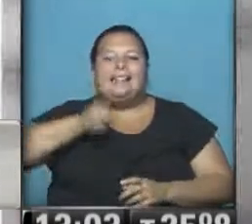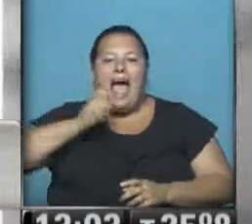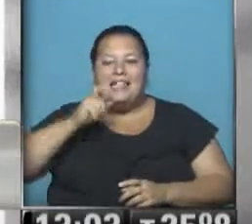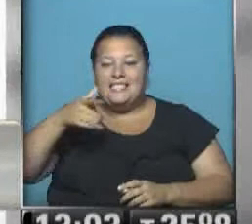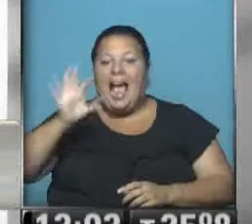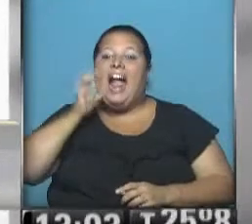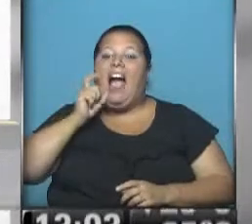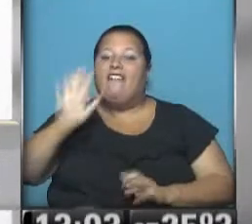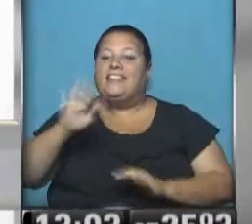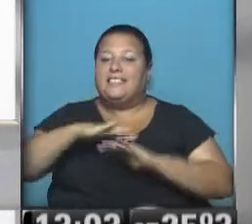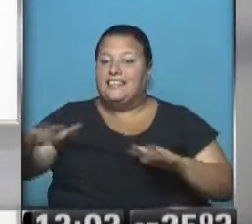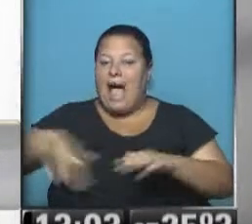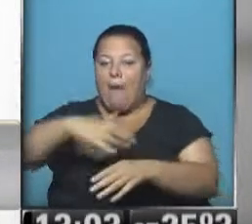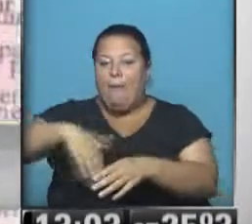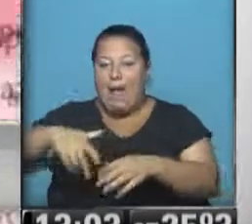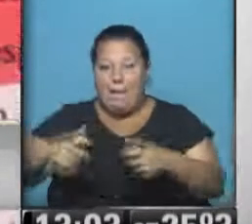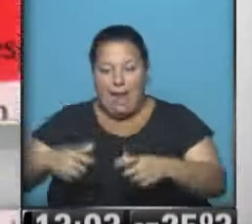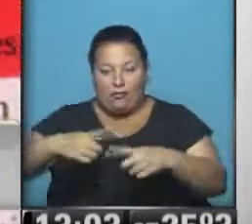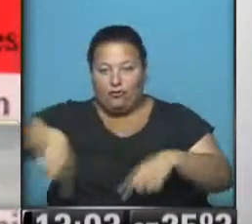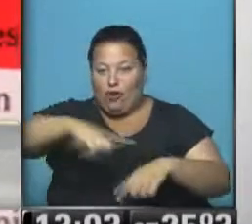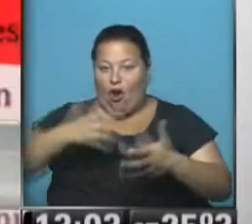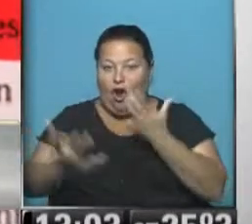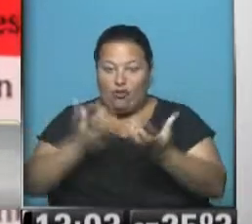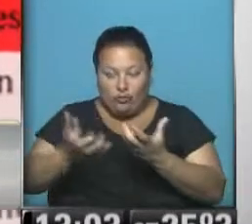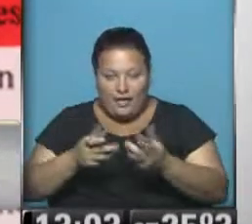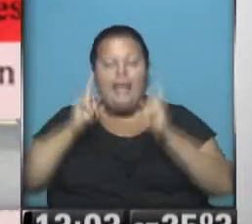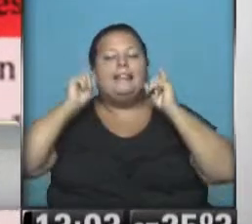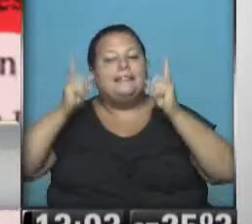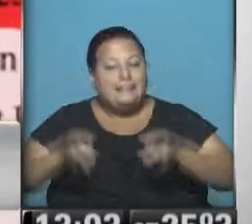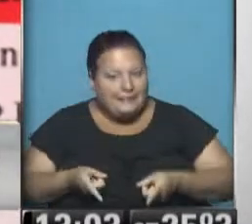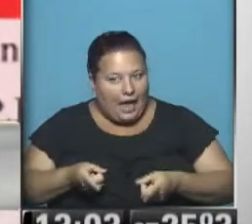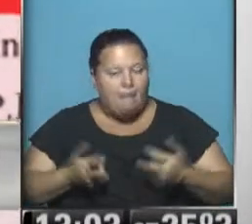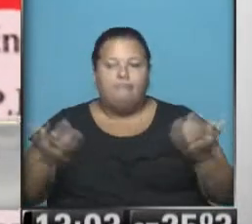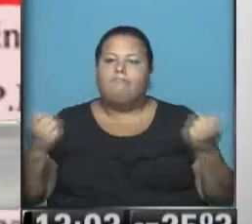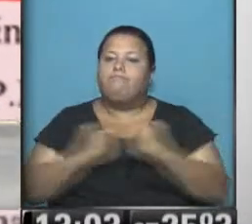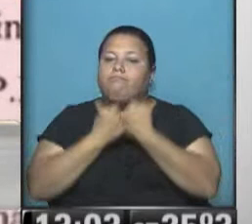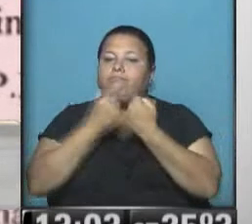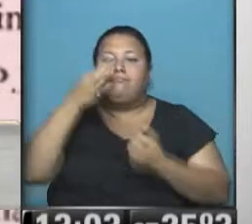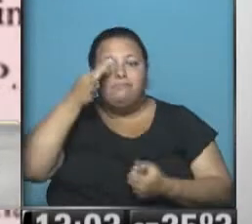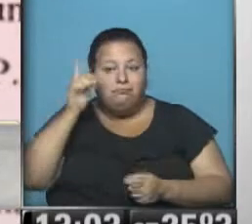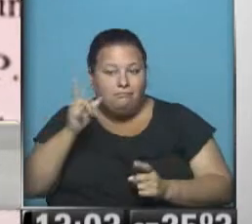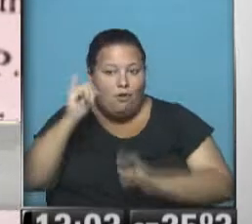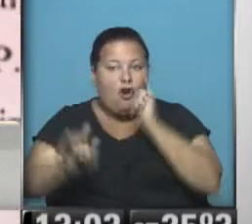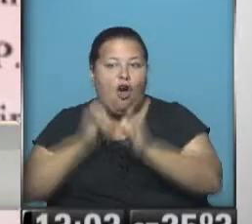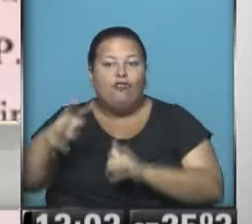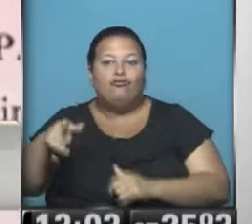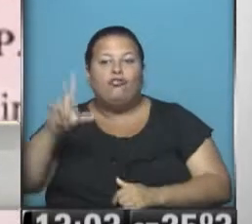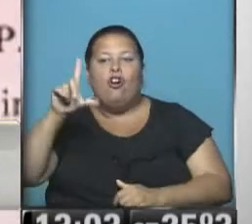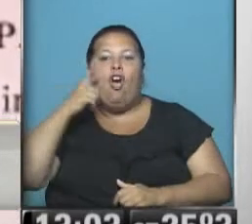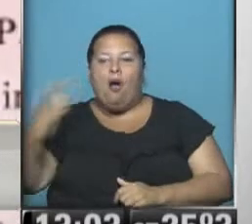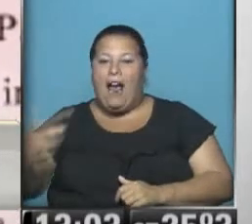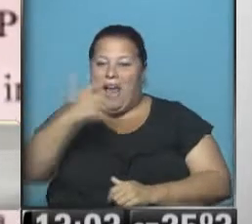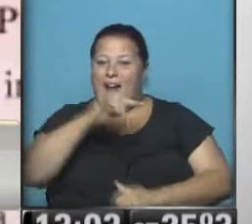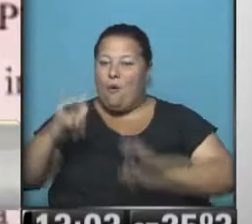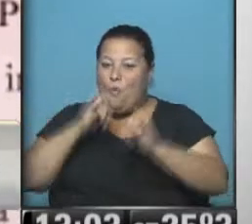que estaba en el lavatorio de la cocina, también concuerda con el testimonio que había hecho Lagomarsino en su